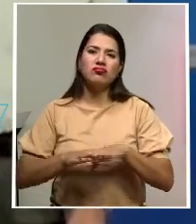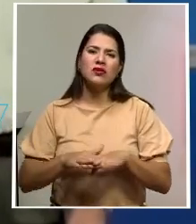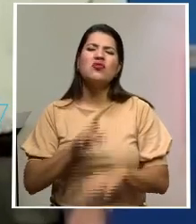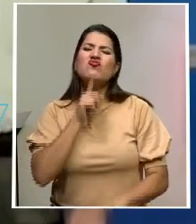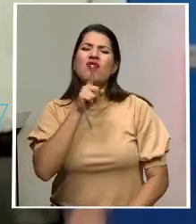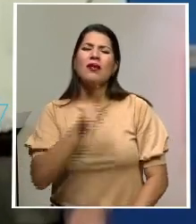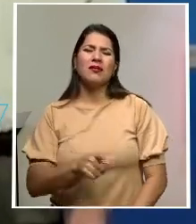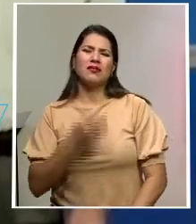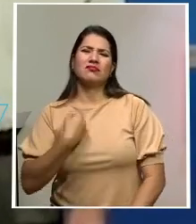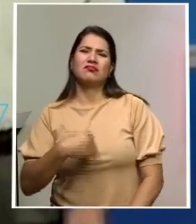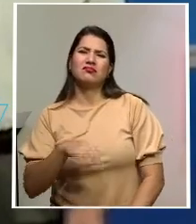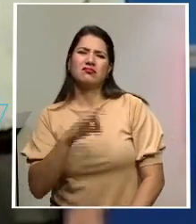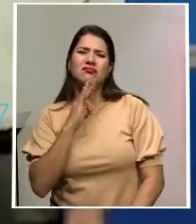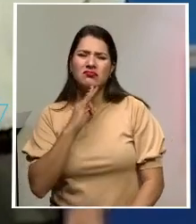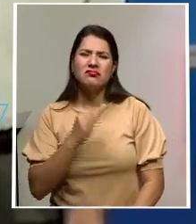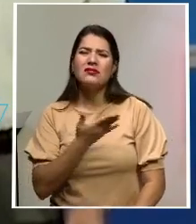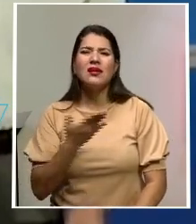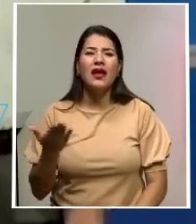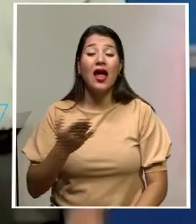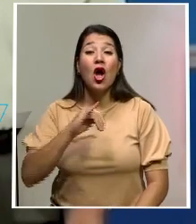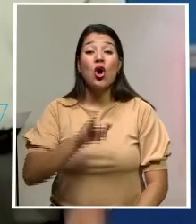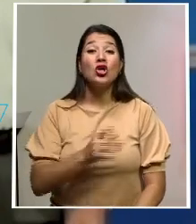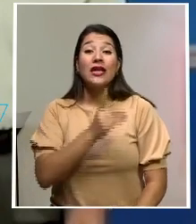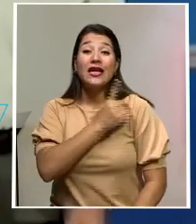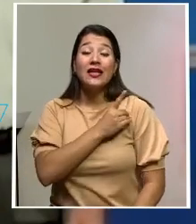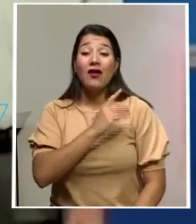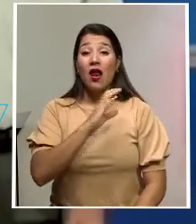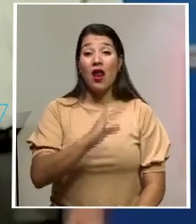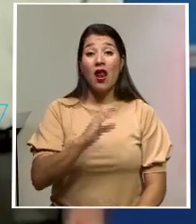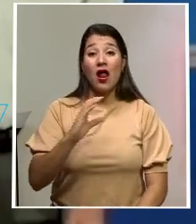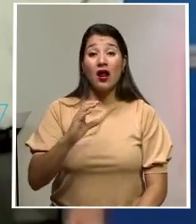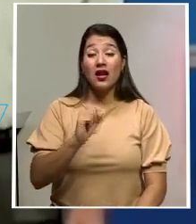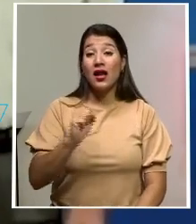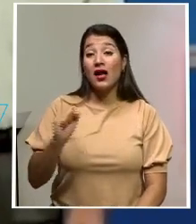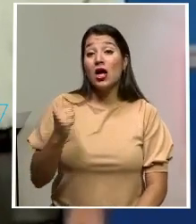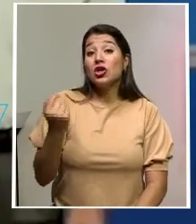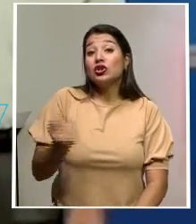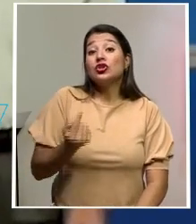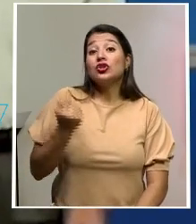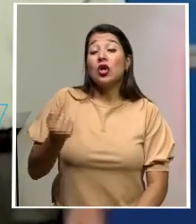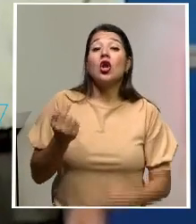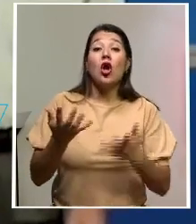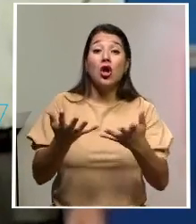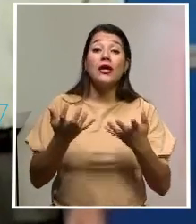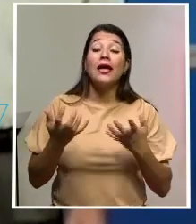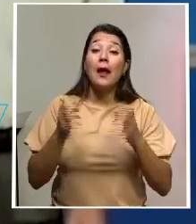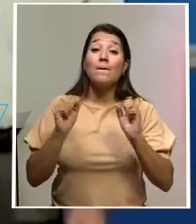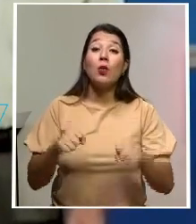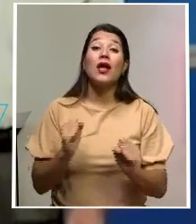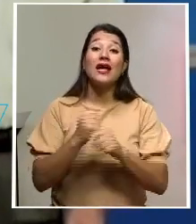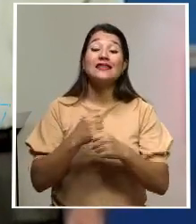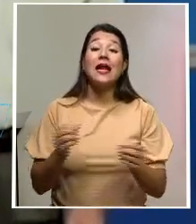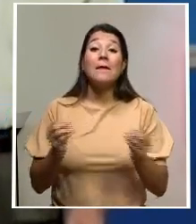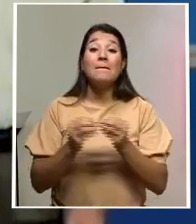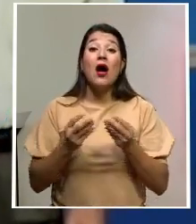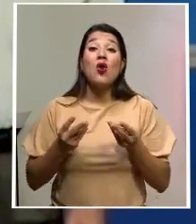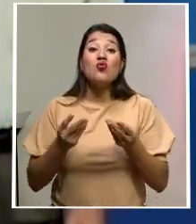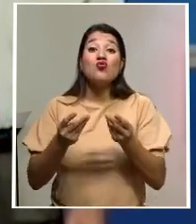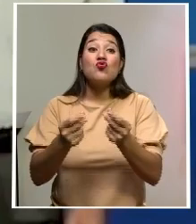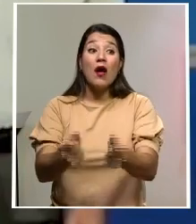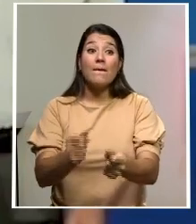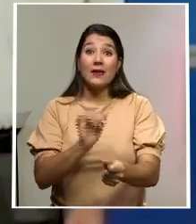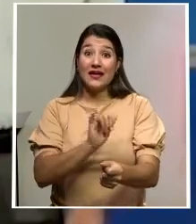indignante que la directiva de la Caja simplemente quiera acelerar esta